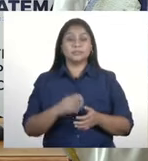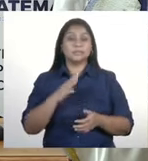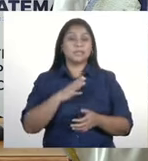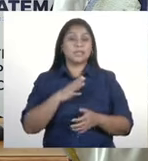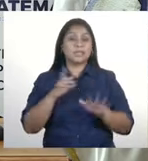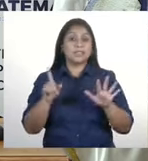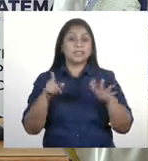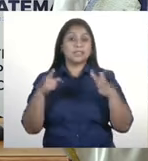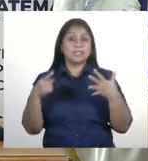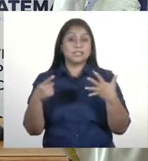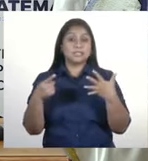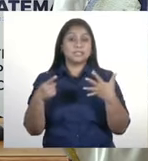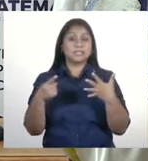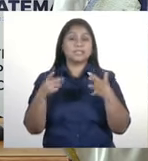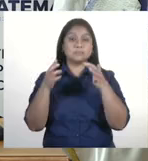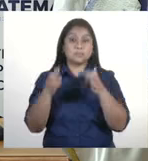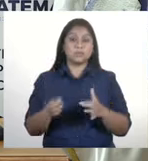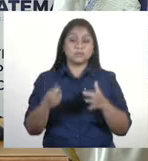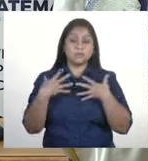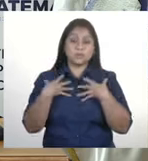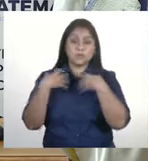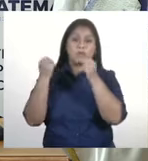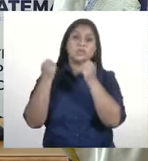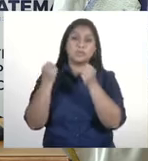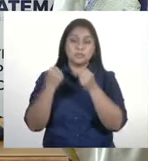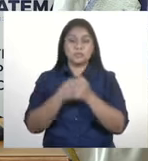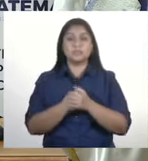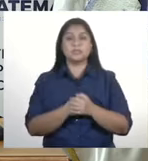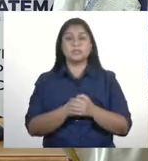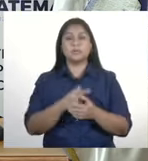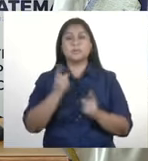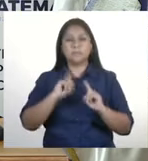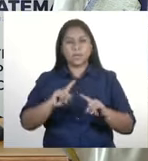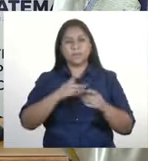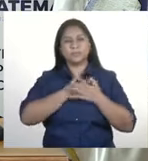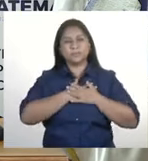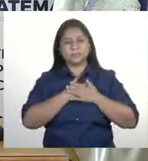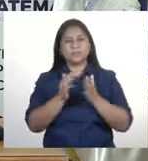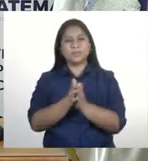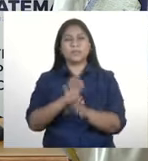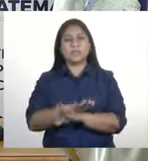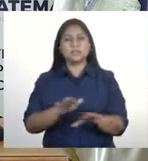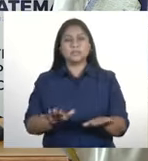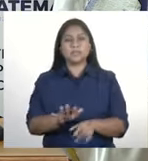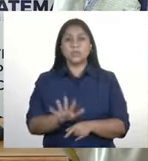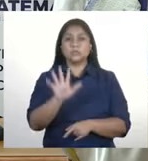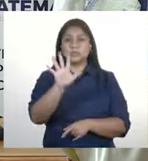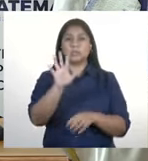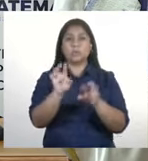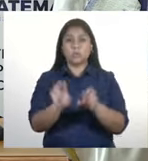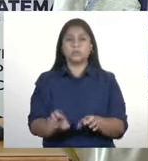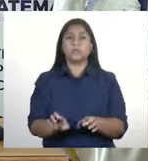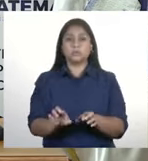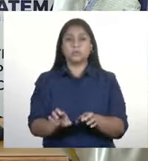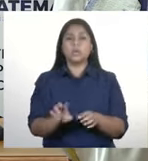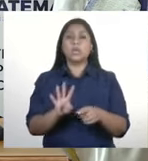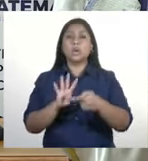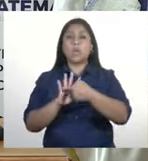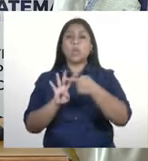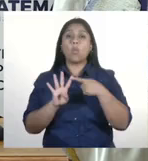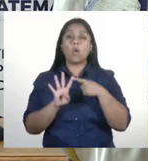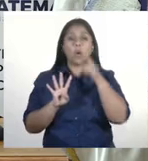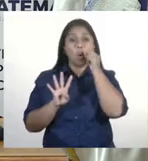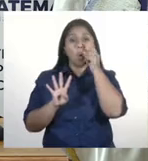Tenemos 16 pacientes recuperados, pero lamentamos el fallecimiento de 5 pacientes, 4 de